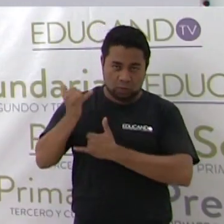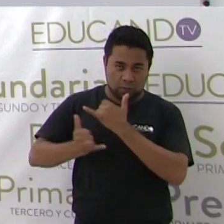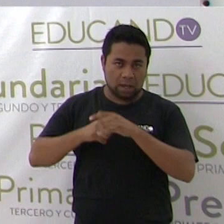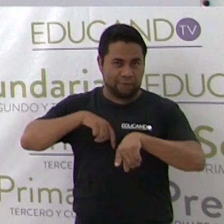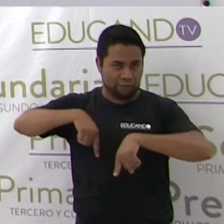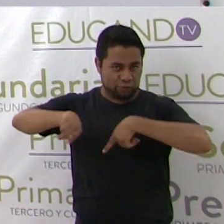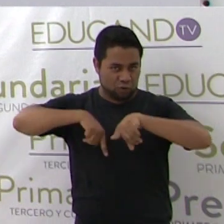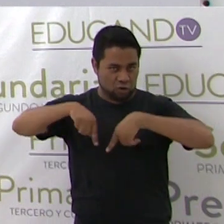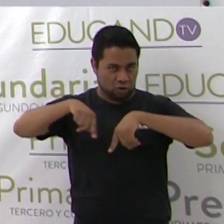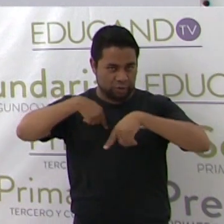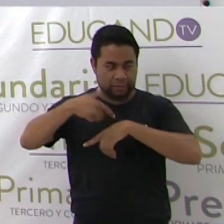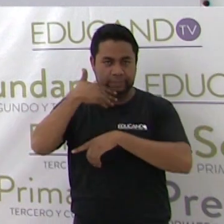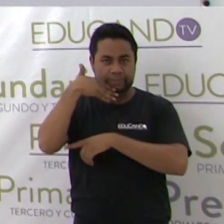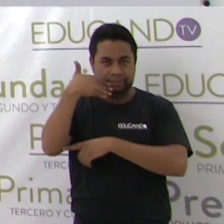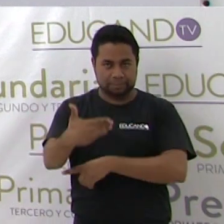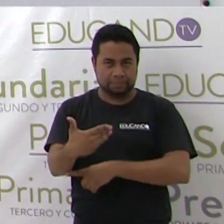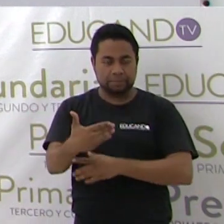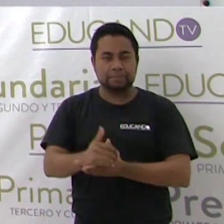Bien.